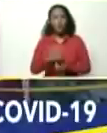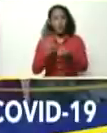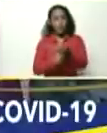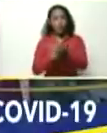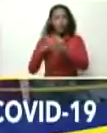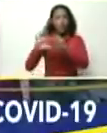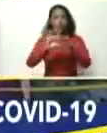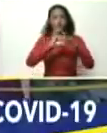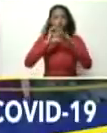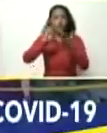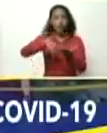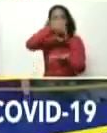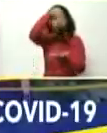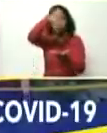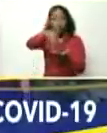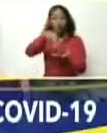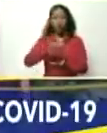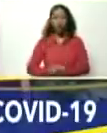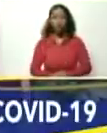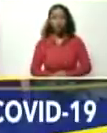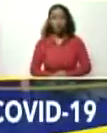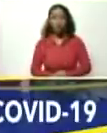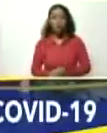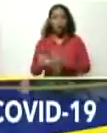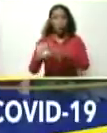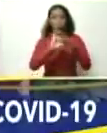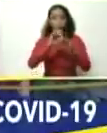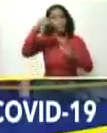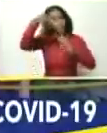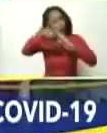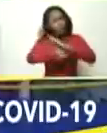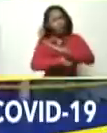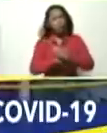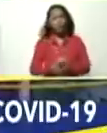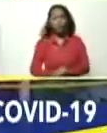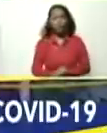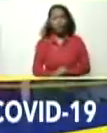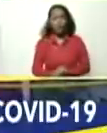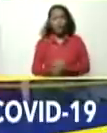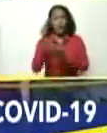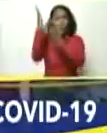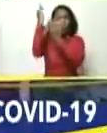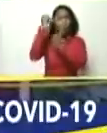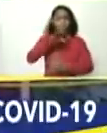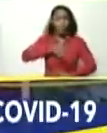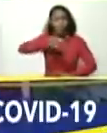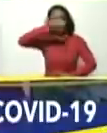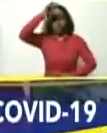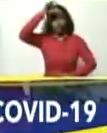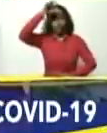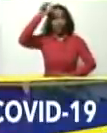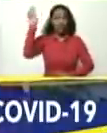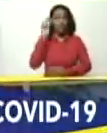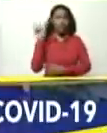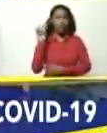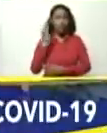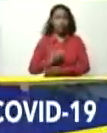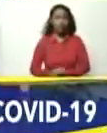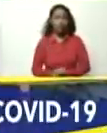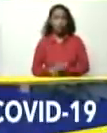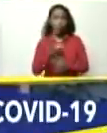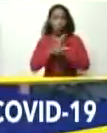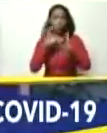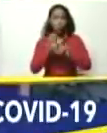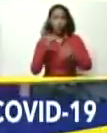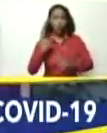unión nacional, de unión profunda, del espíritu venezolanista, de